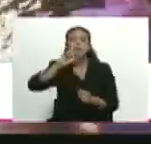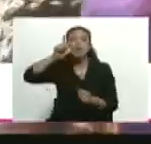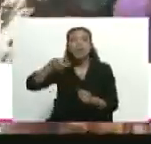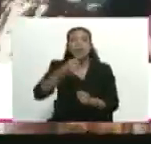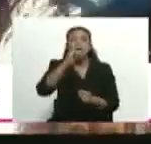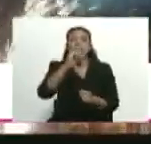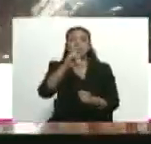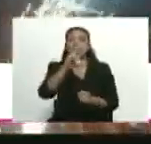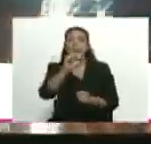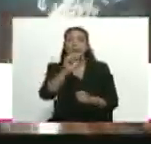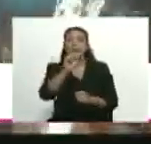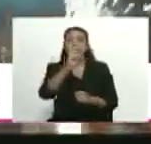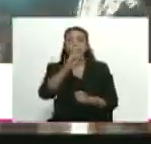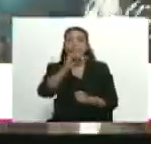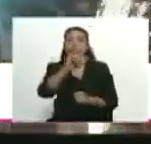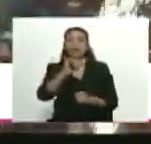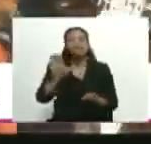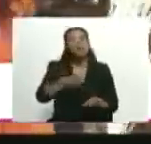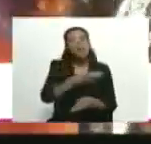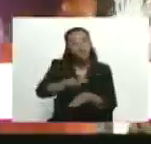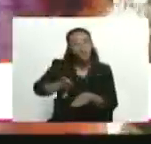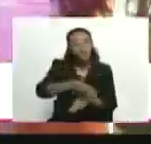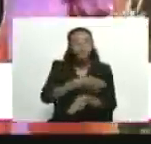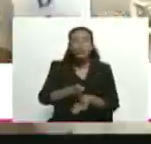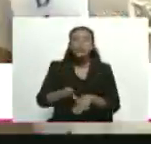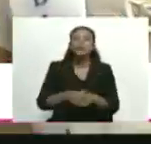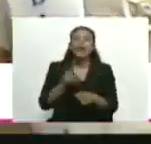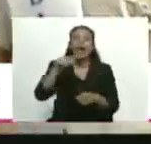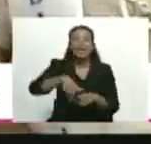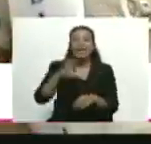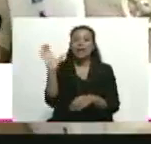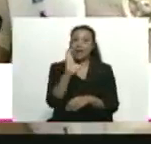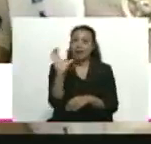y pues también estuve disfrutando del concierto de ayer aquí en el